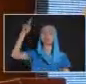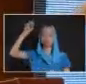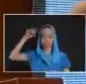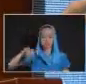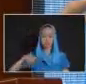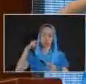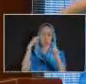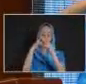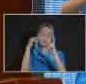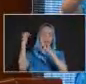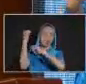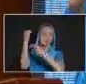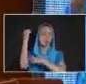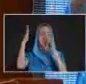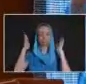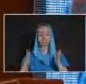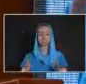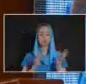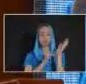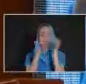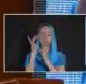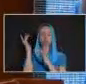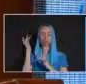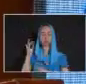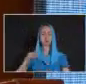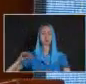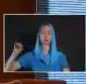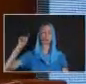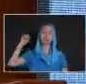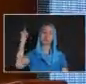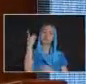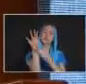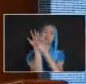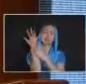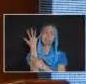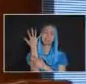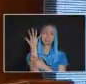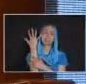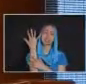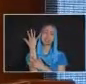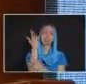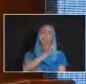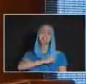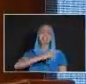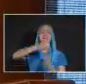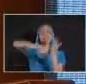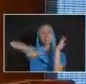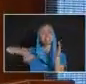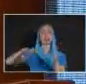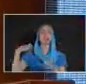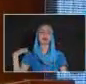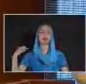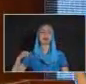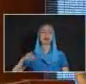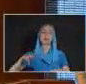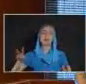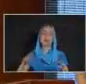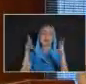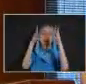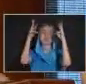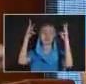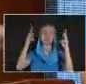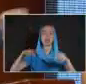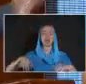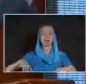poderosísimo de Dios. Extiende tú, Señor, tu diestra para hacer señales, milagros, prodigios, maravillas.